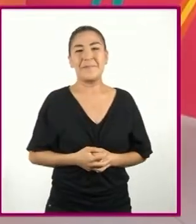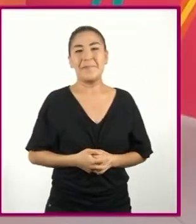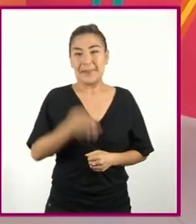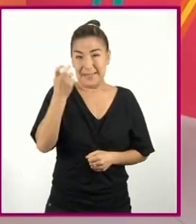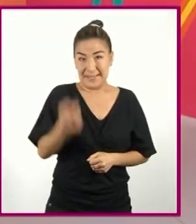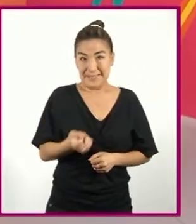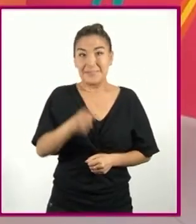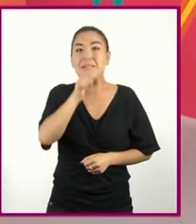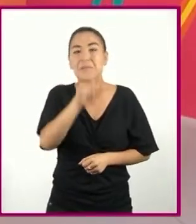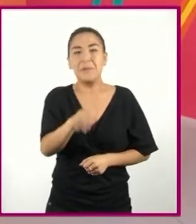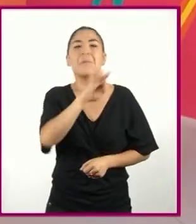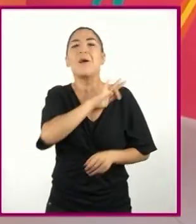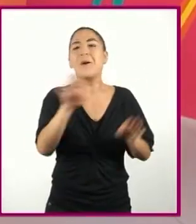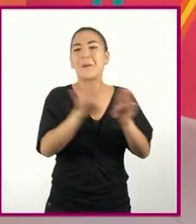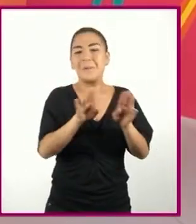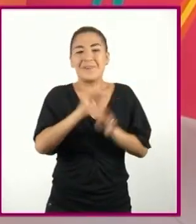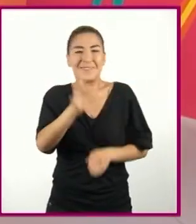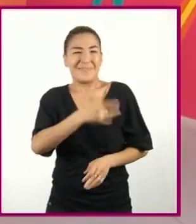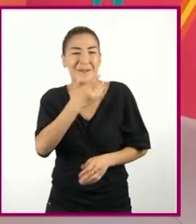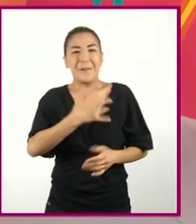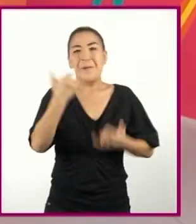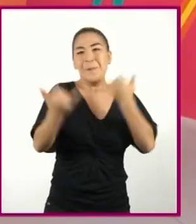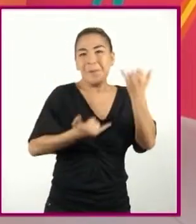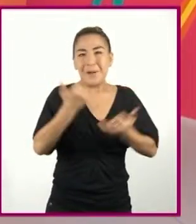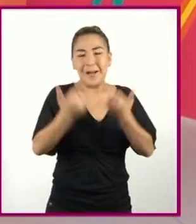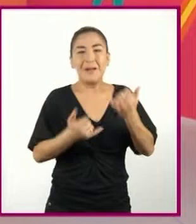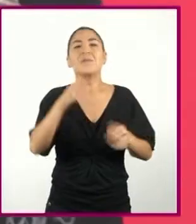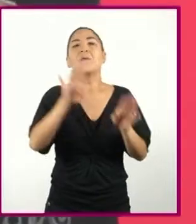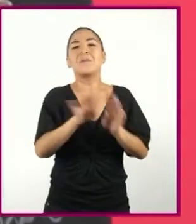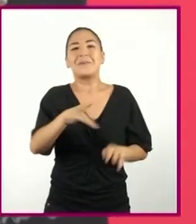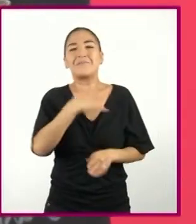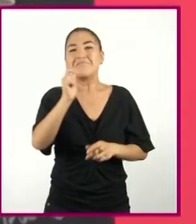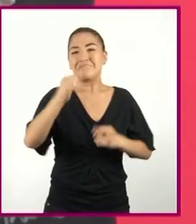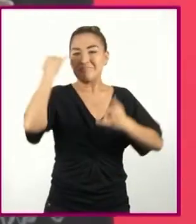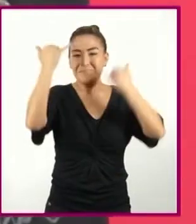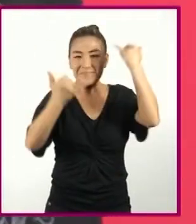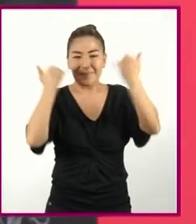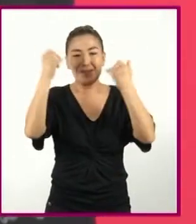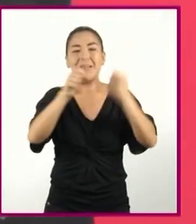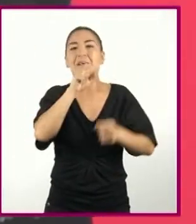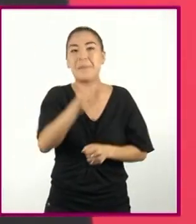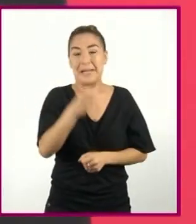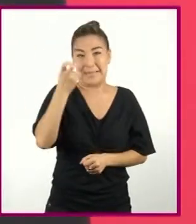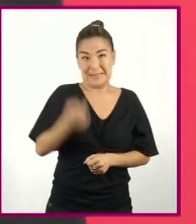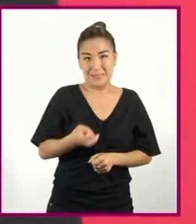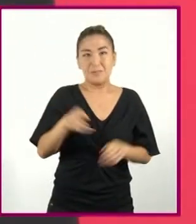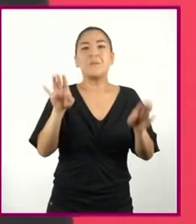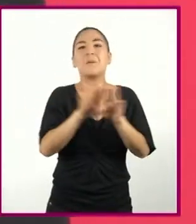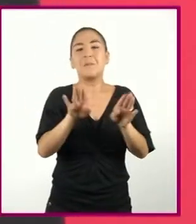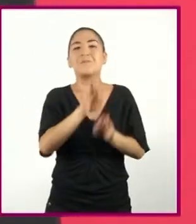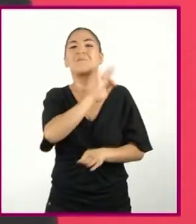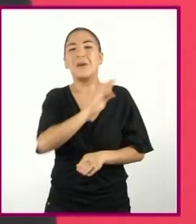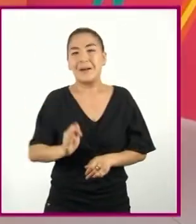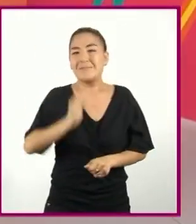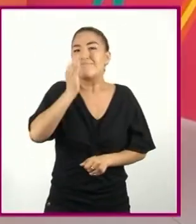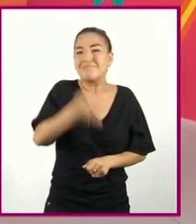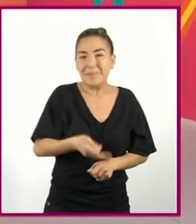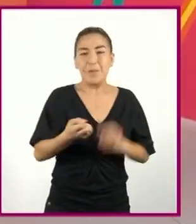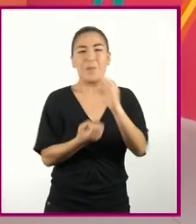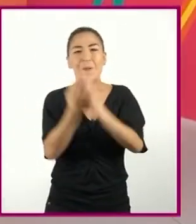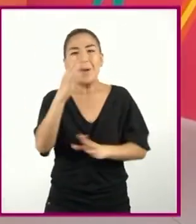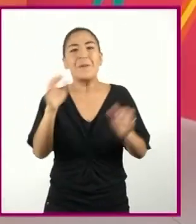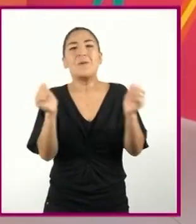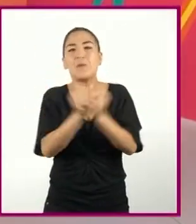esta manera podemos experimentar jugando mientras nutrimos nuestra creatividad, la cual nos permite nuevas ideas y